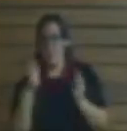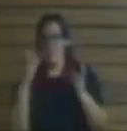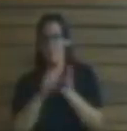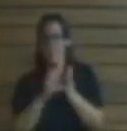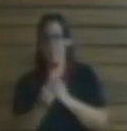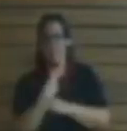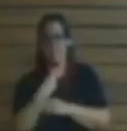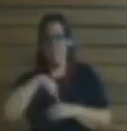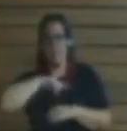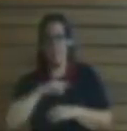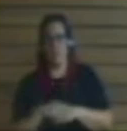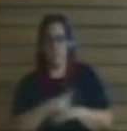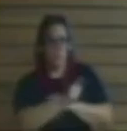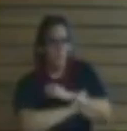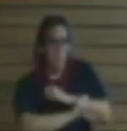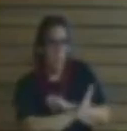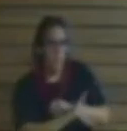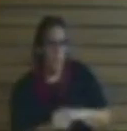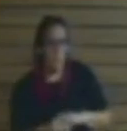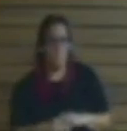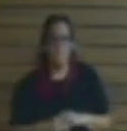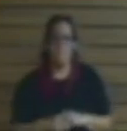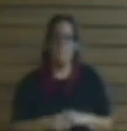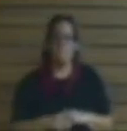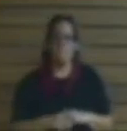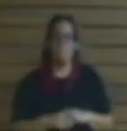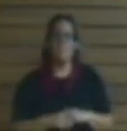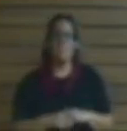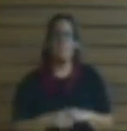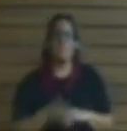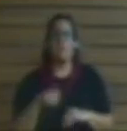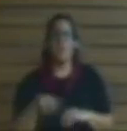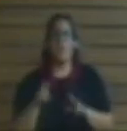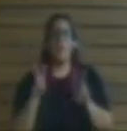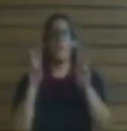trampa. ¿Trampa? Y hay un tema,